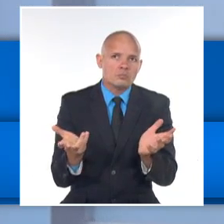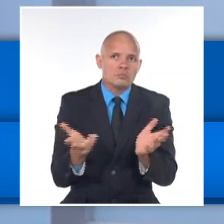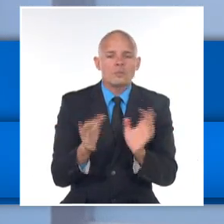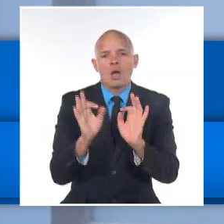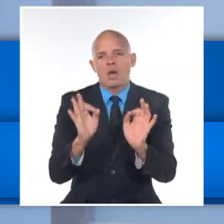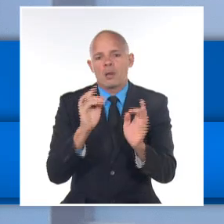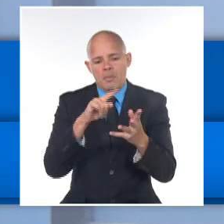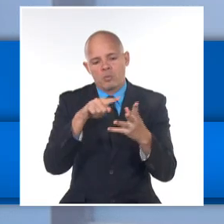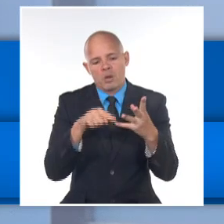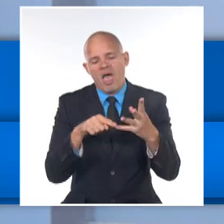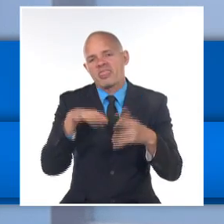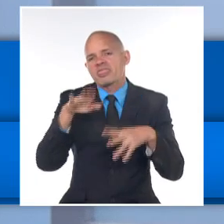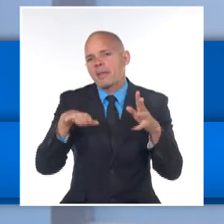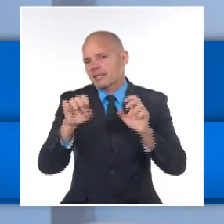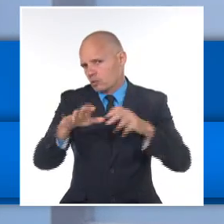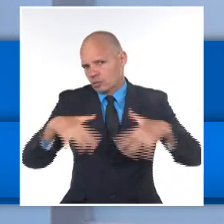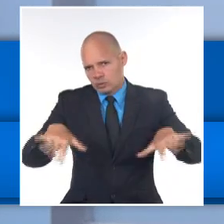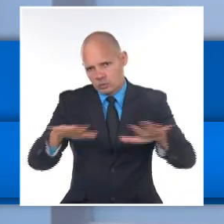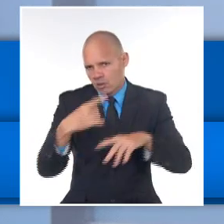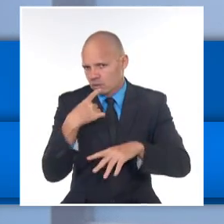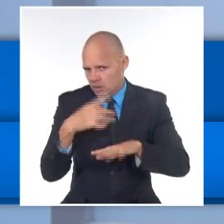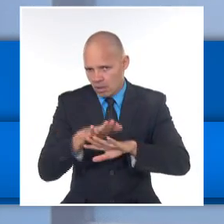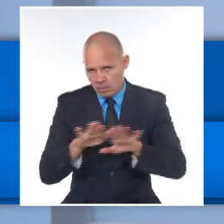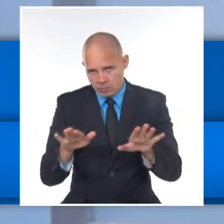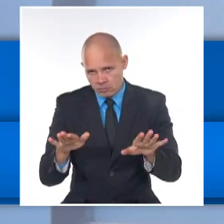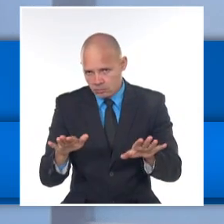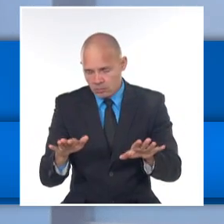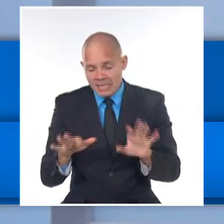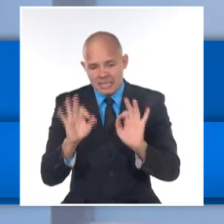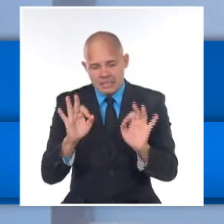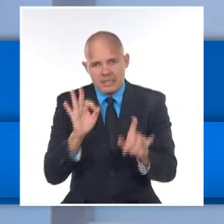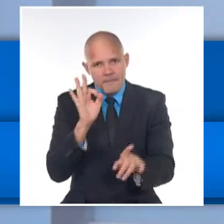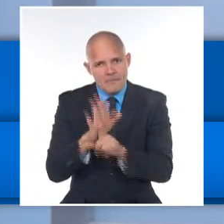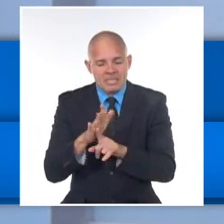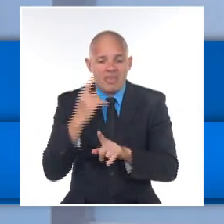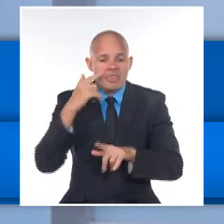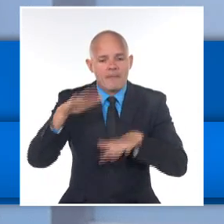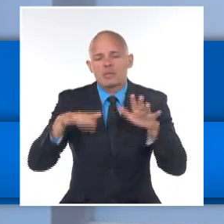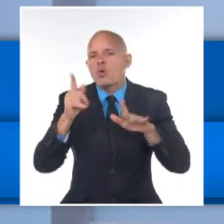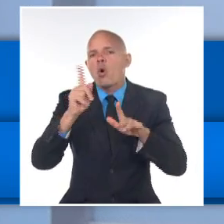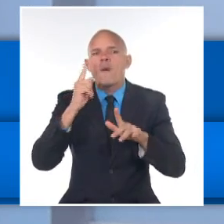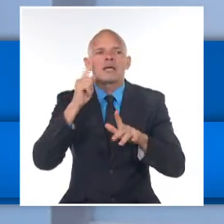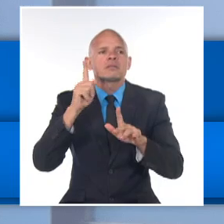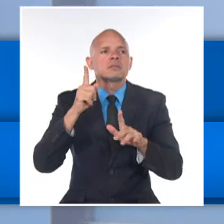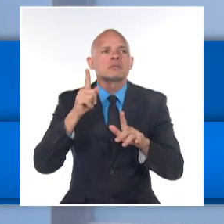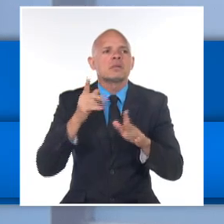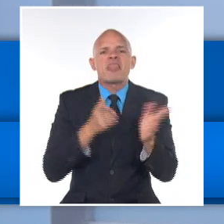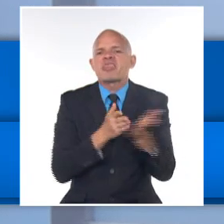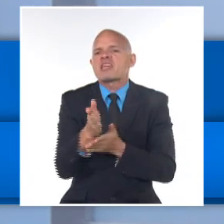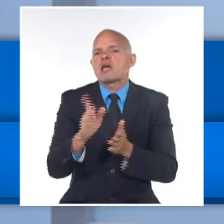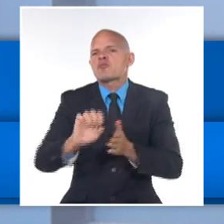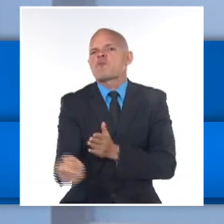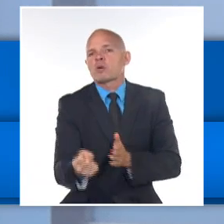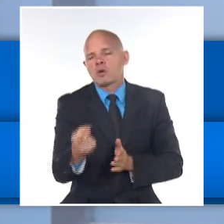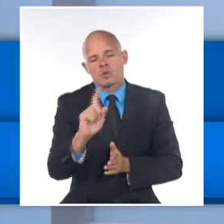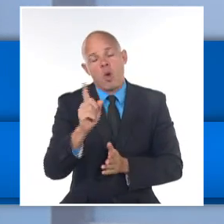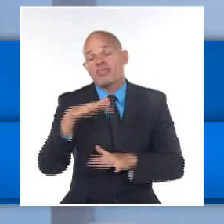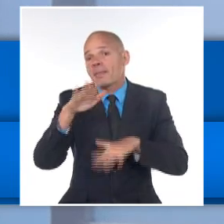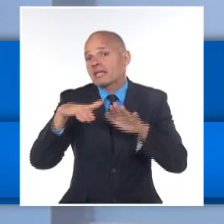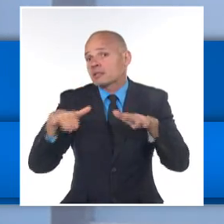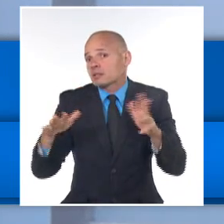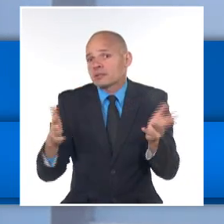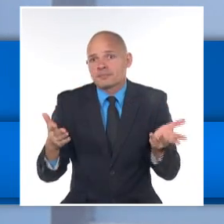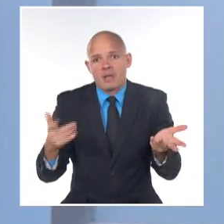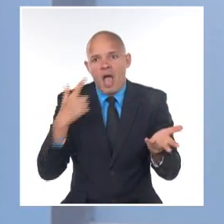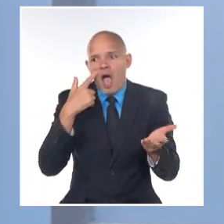severidad siempre está basada, como bien informaba el oficial, en un principio de proporcionalidad. Nosotros vamos viendo hasta dónde llegó la actuación del